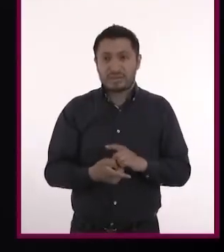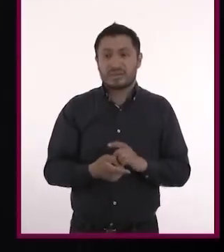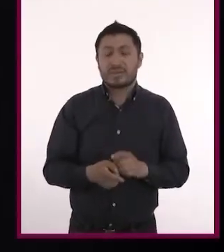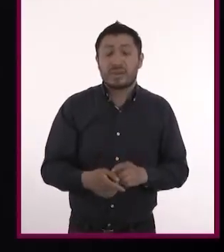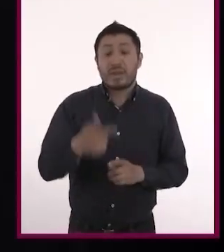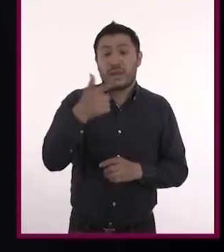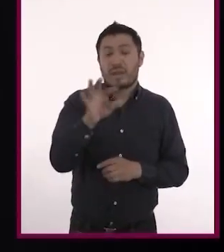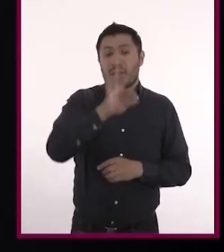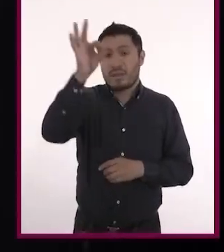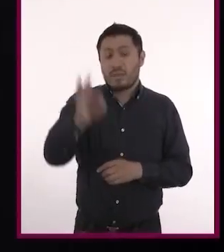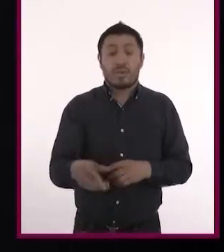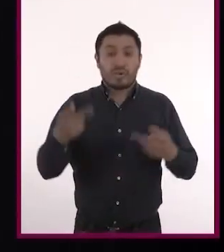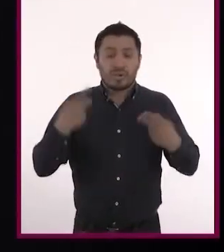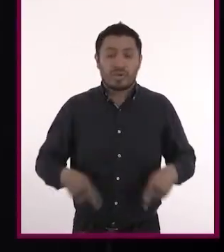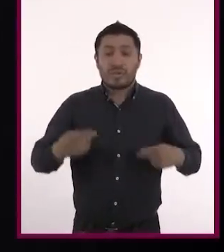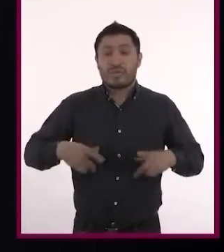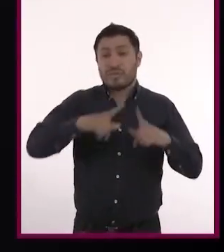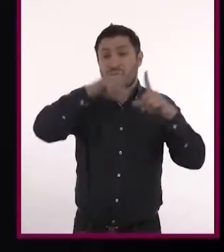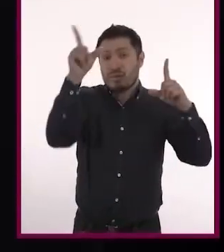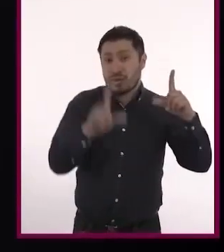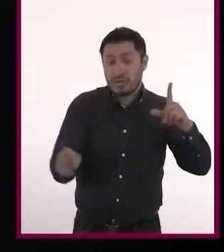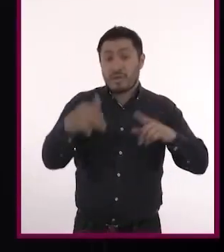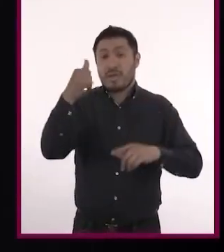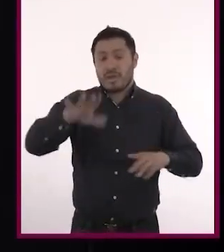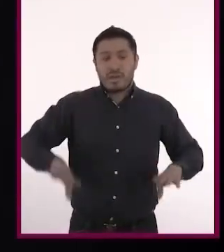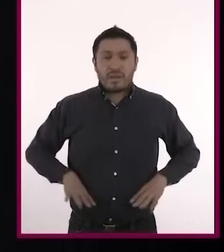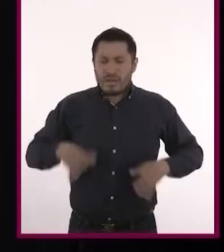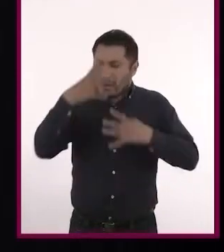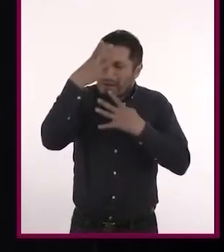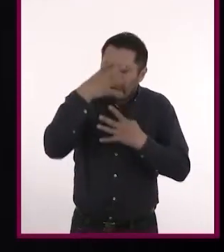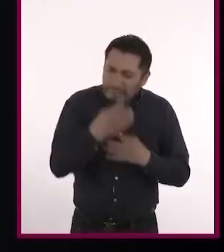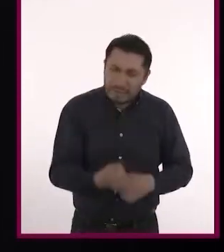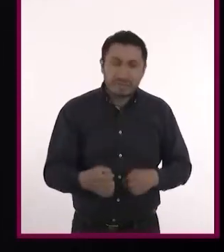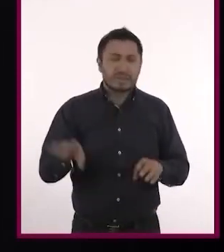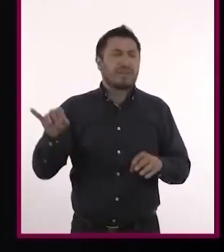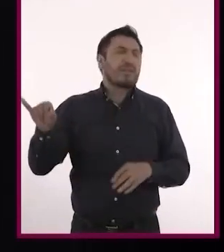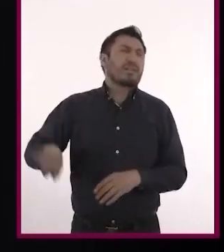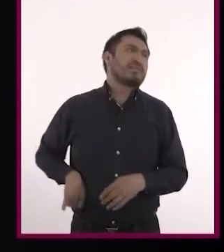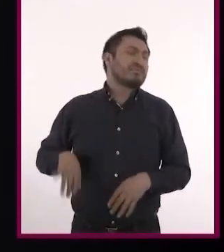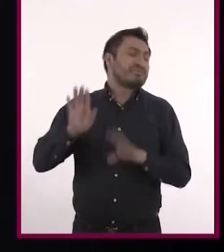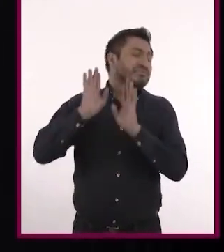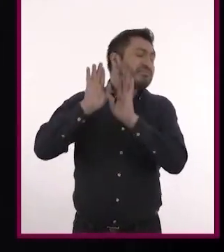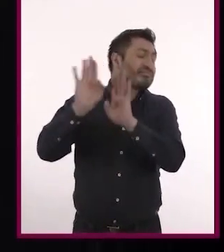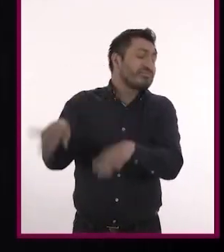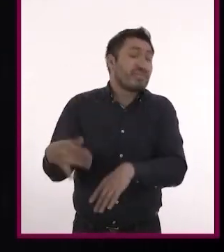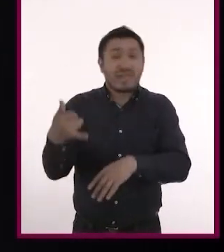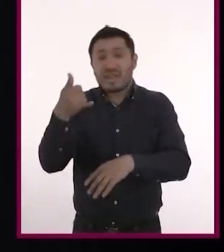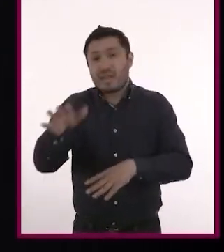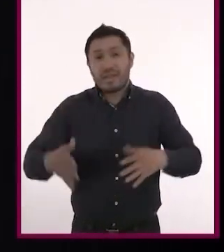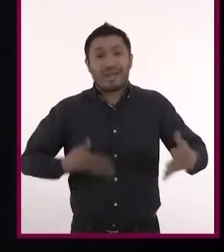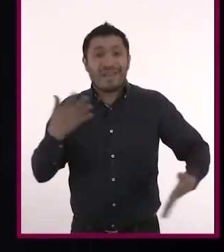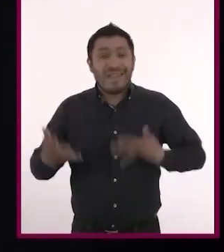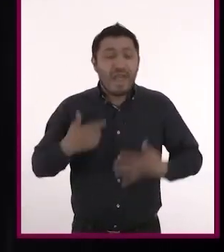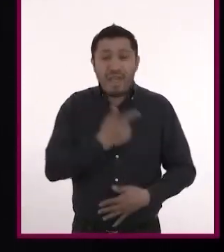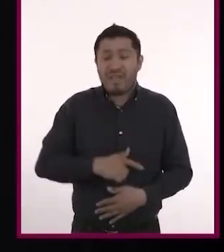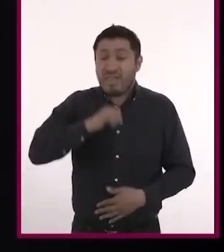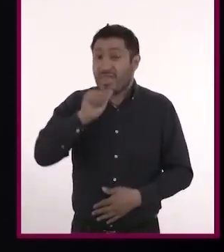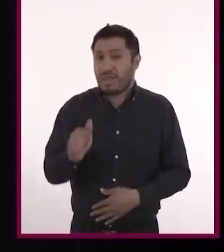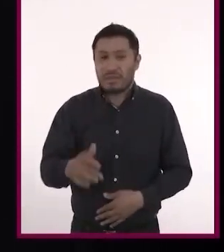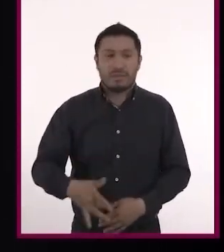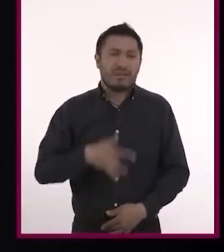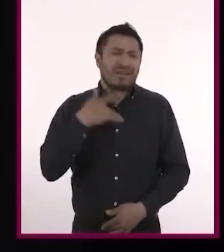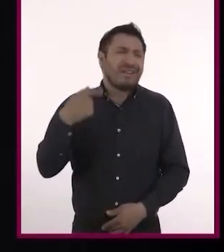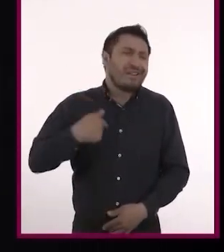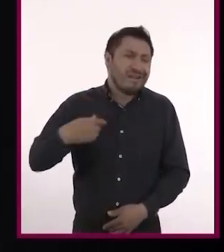al 7% de los mexicanos y se caracteriza por tristeza, pérdida de interés y de la capacidad de disfrutar, sentimientos